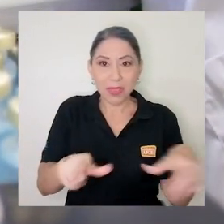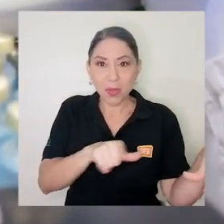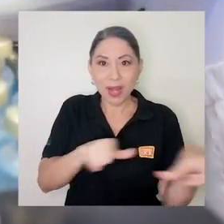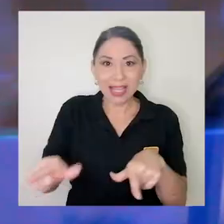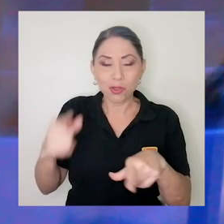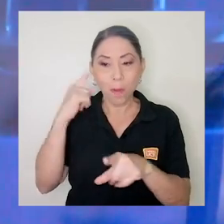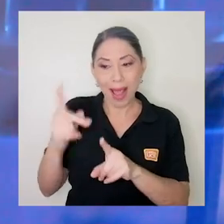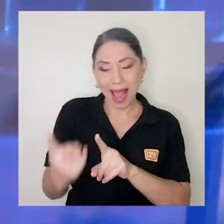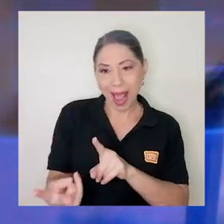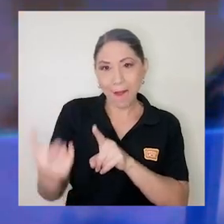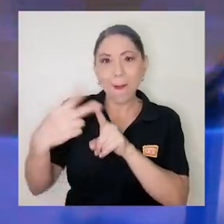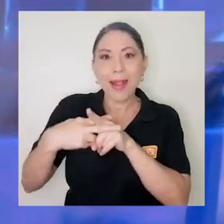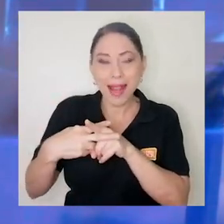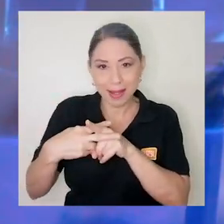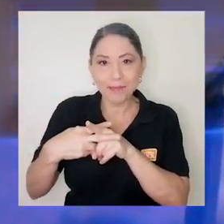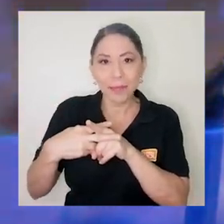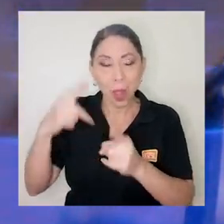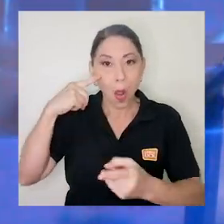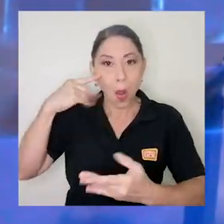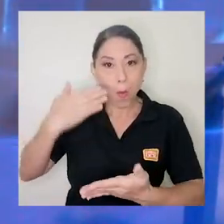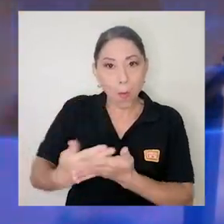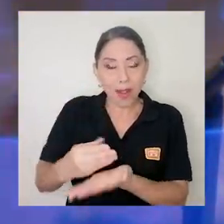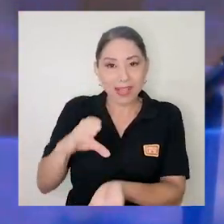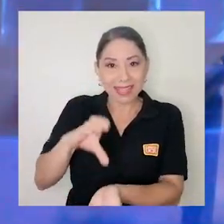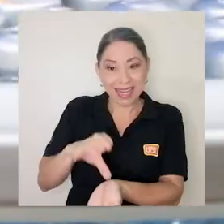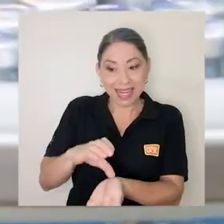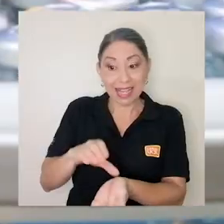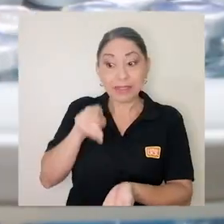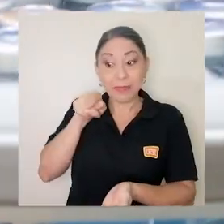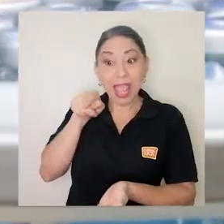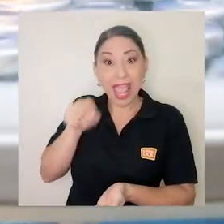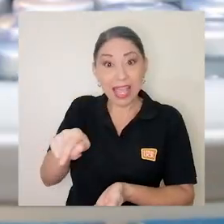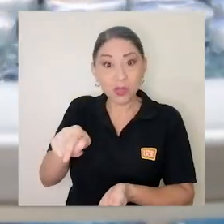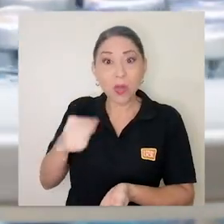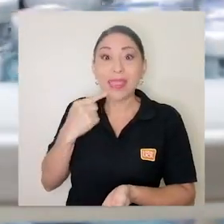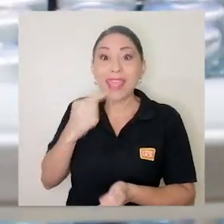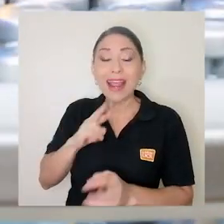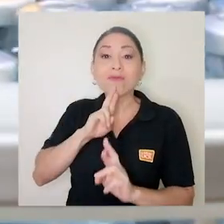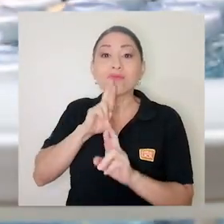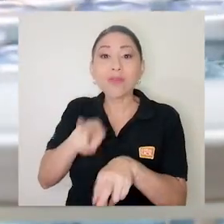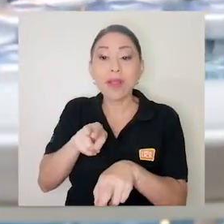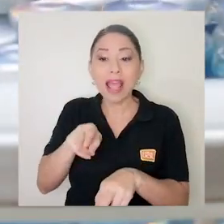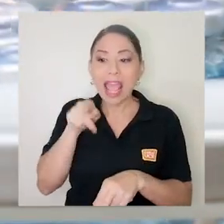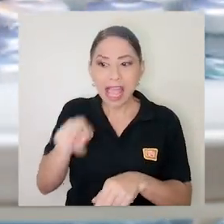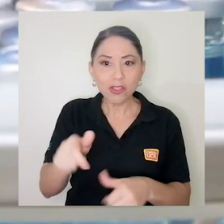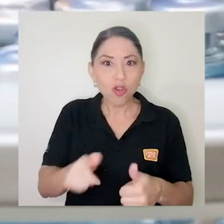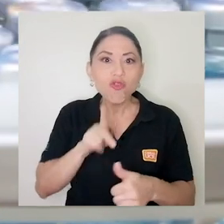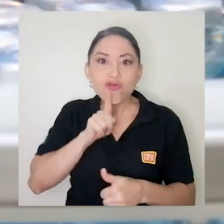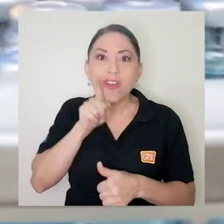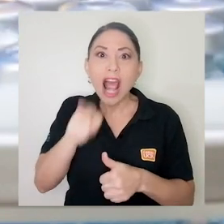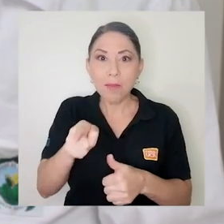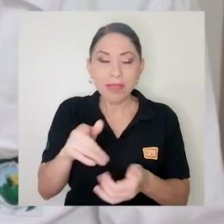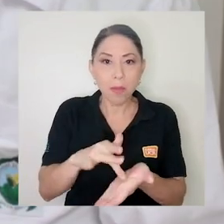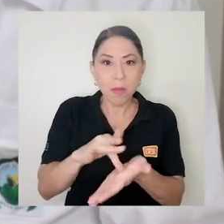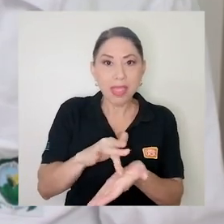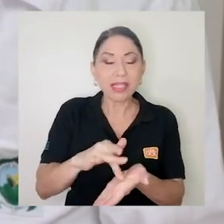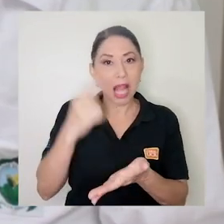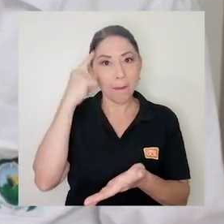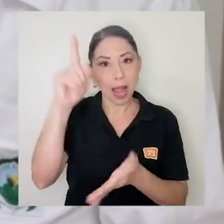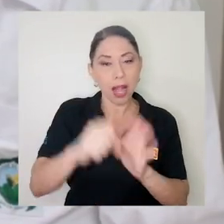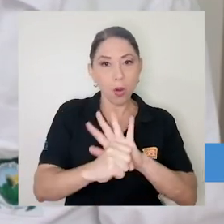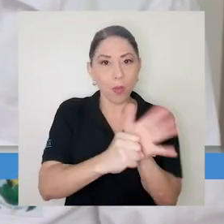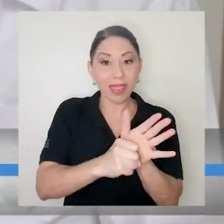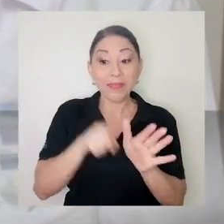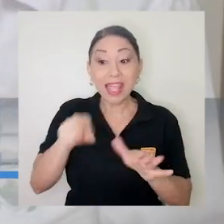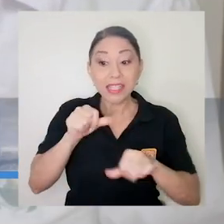clínicos. Serán estas pruebas clínicas las que digan si realmente lo que hemos preparado funciona como un tratamiento para el COVID. Este es un esfuerzo